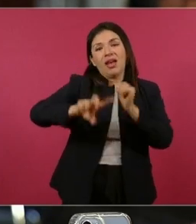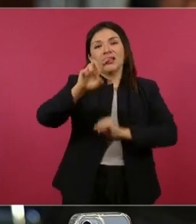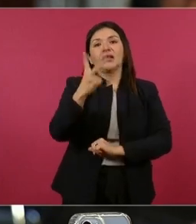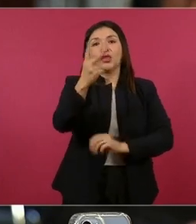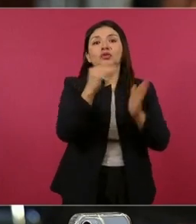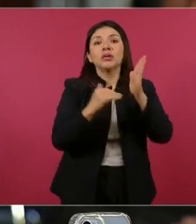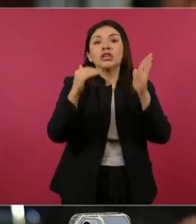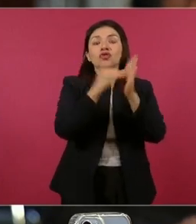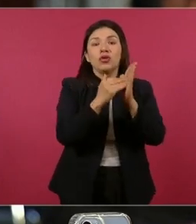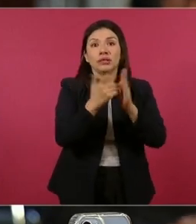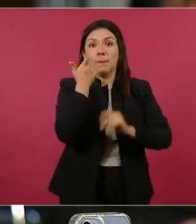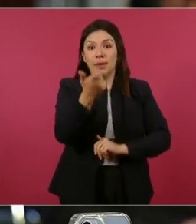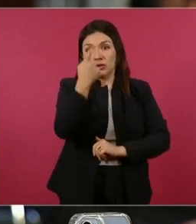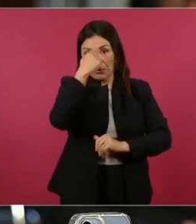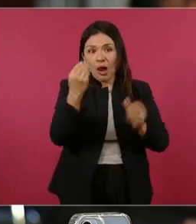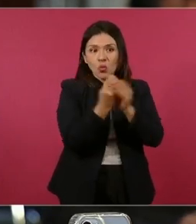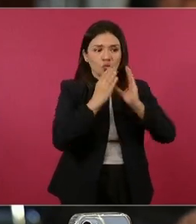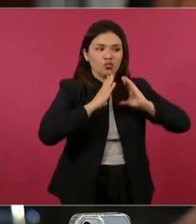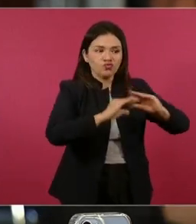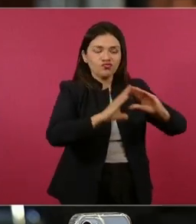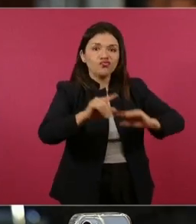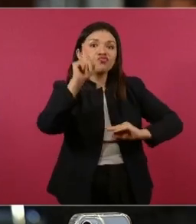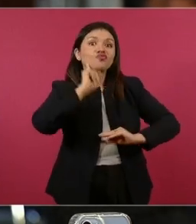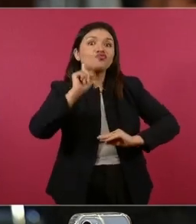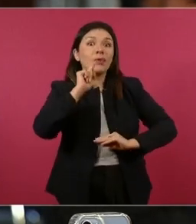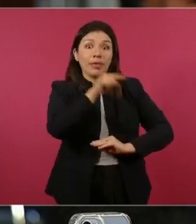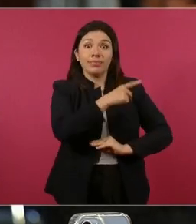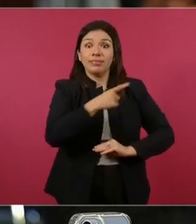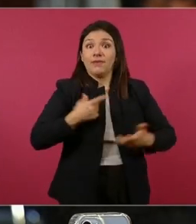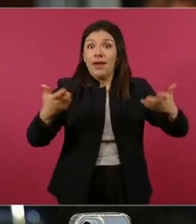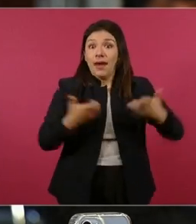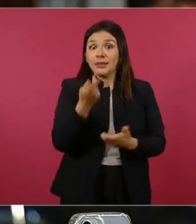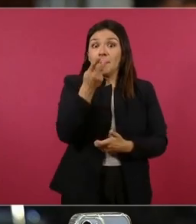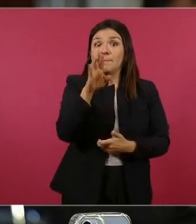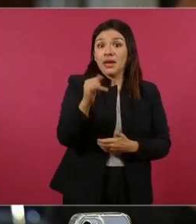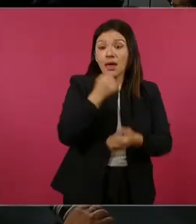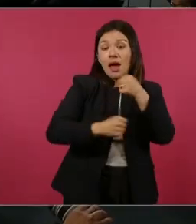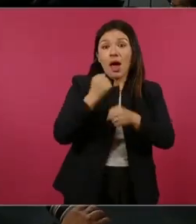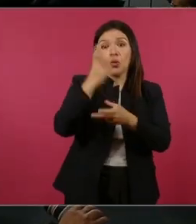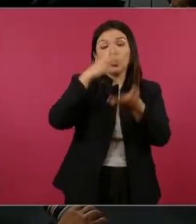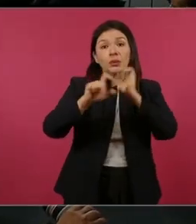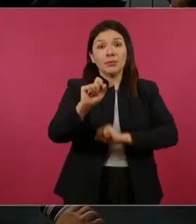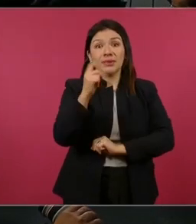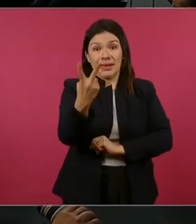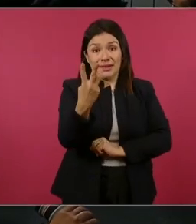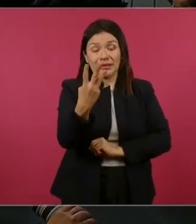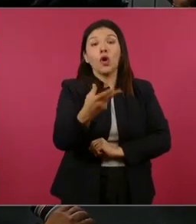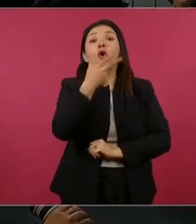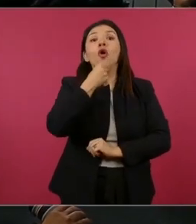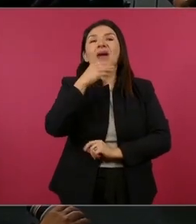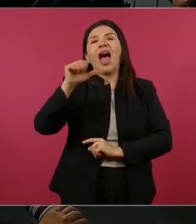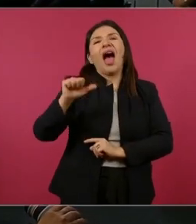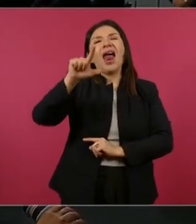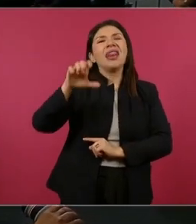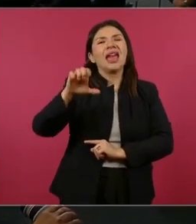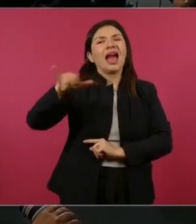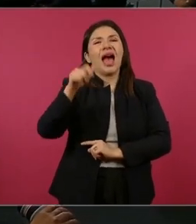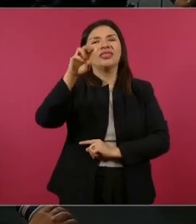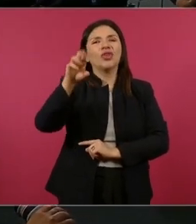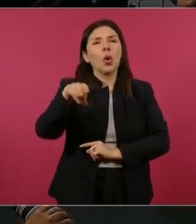millones de pesos para capacitación para mujeres que le tocaba al PRI en el 2023, Alito Moreno, en un partido que si